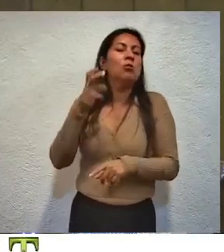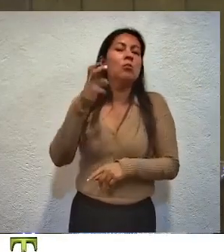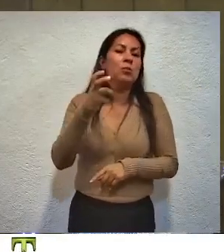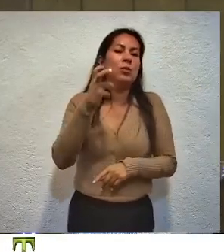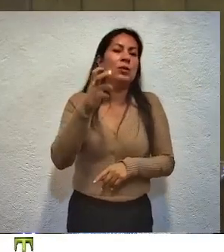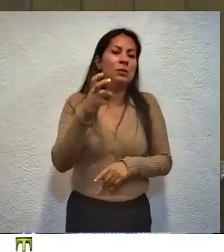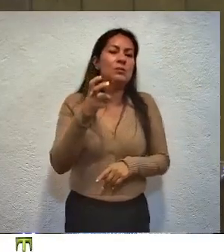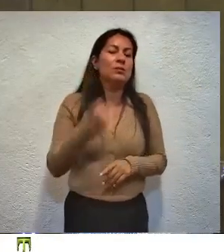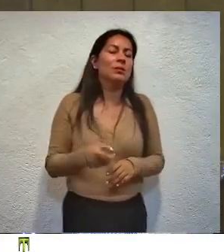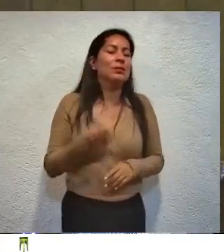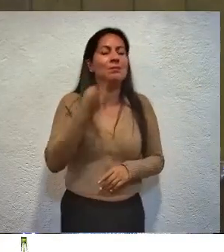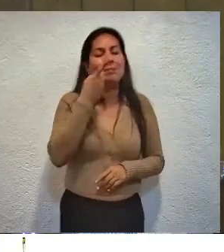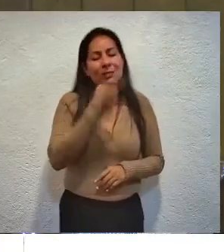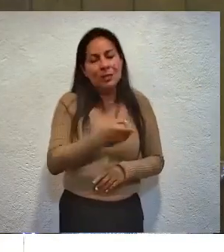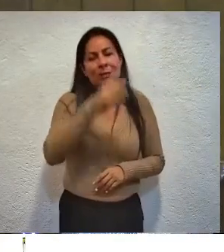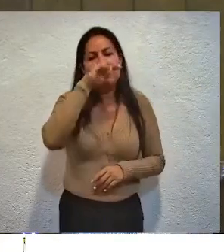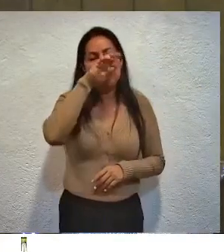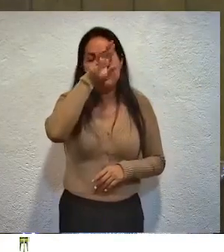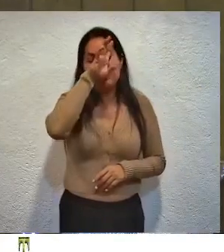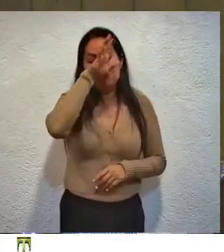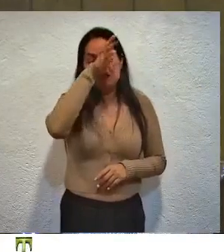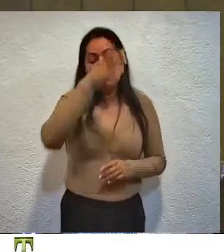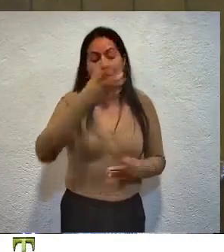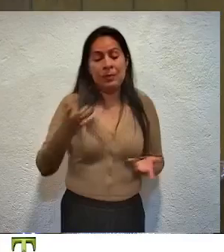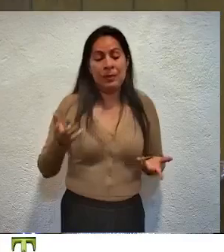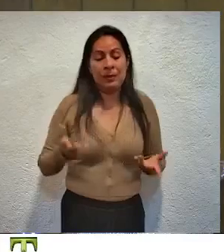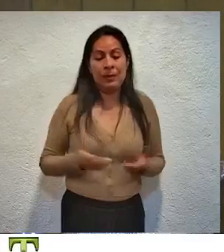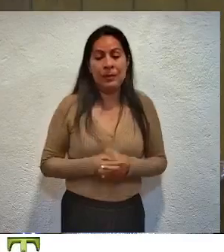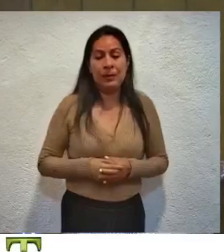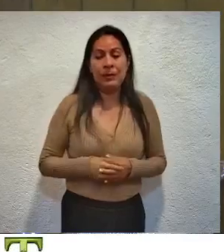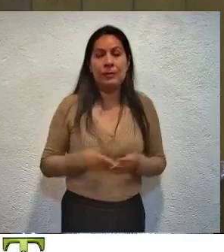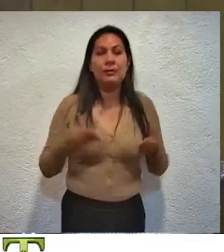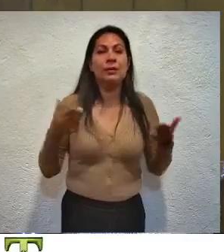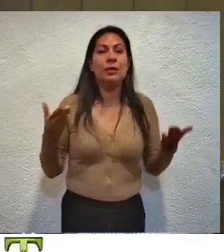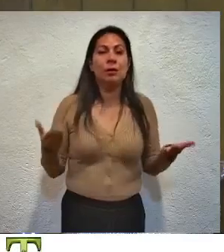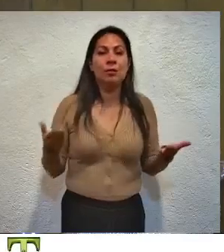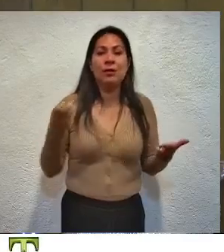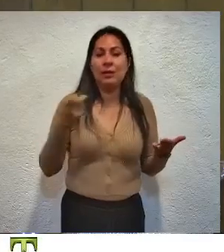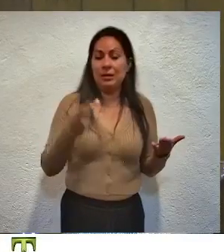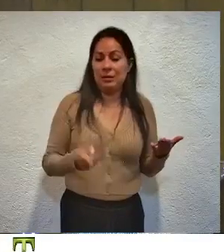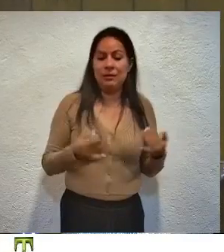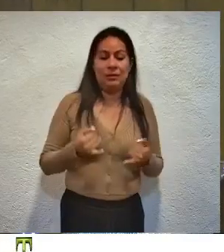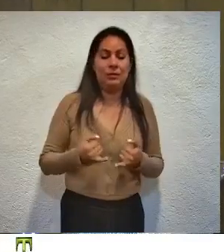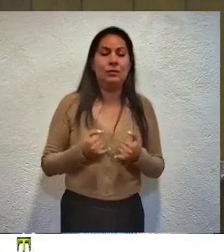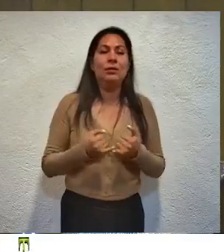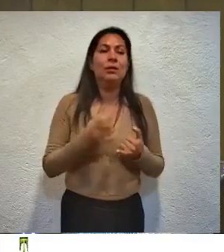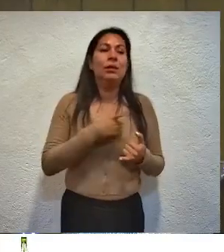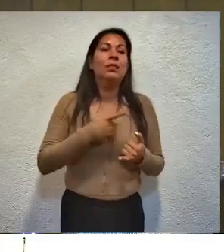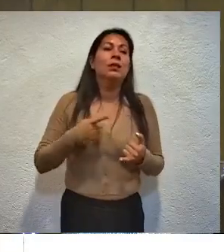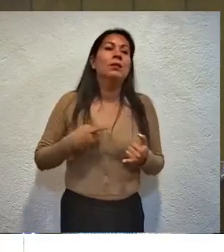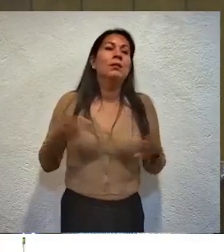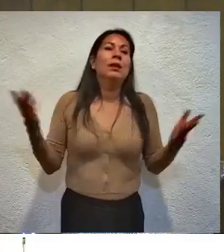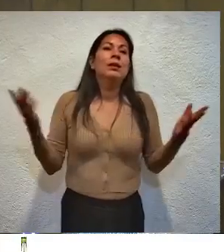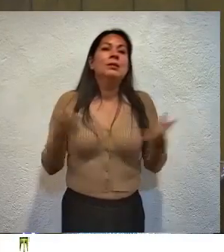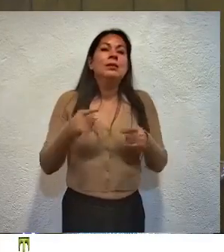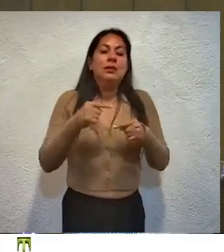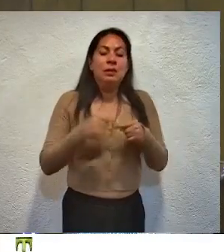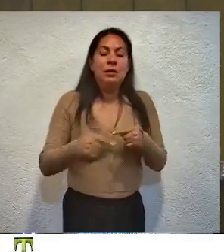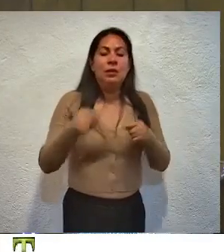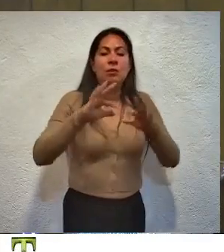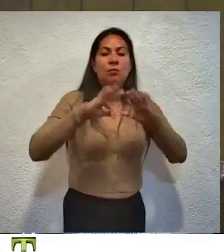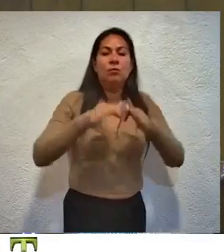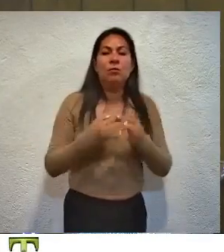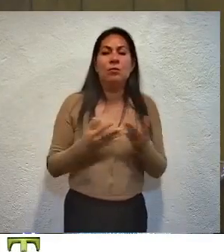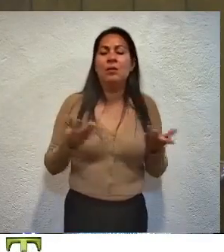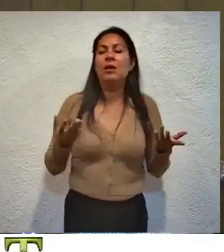que insisto en que desde este momento este órgano jurisdiccional debe trazar la ruta a seguir y